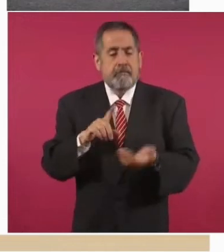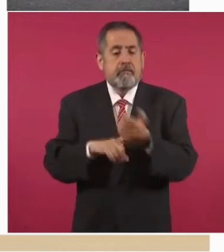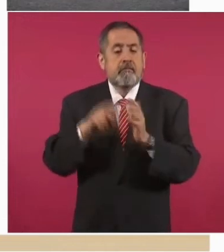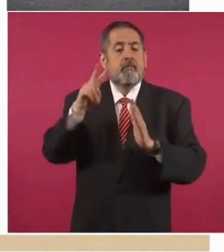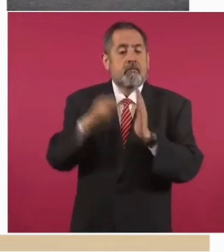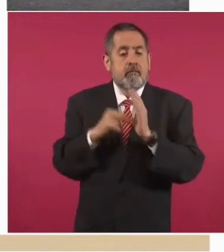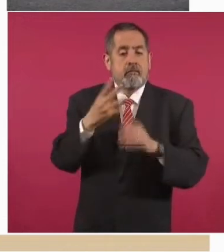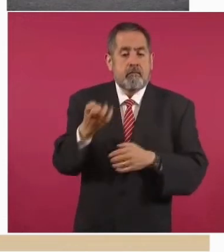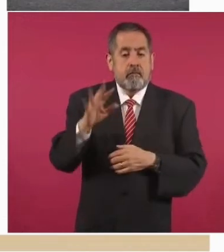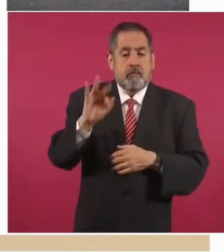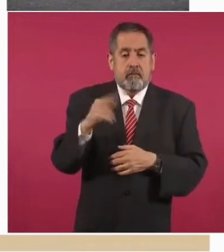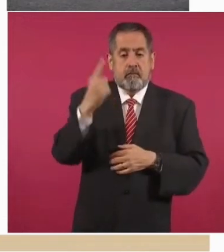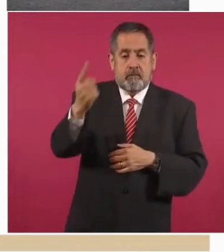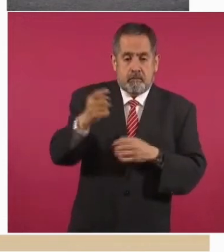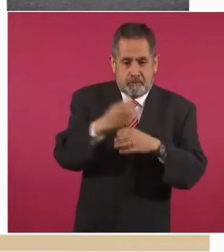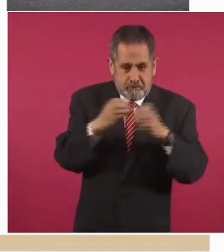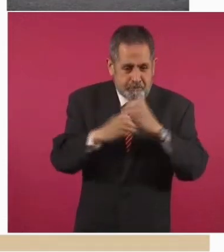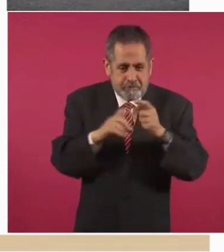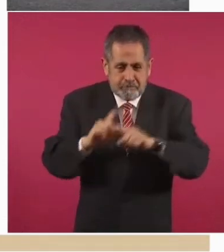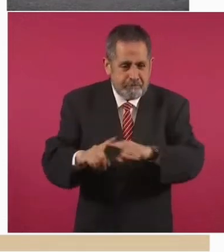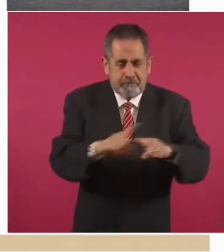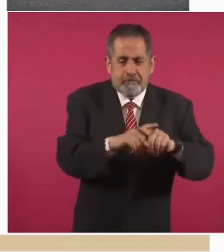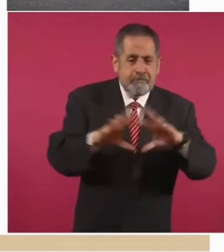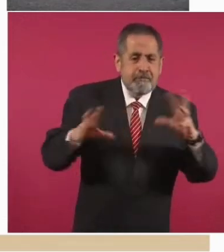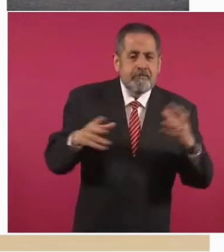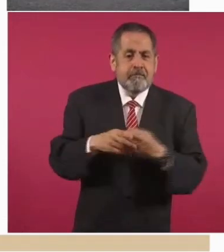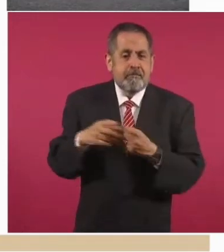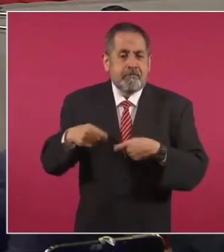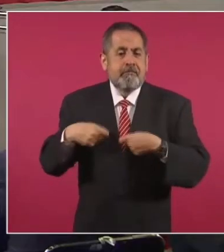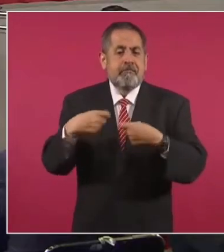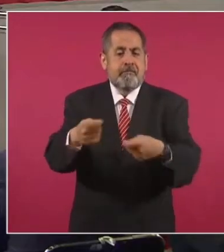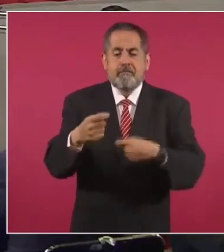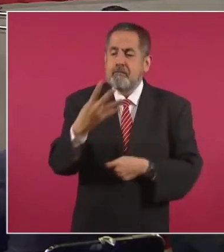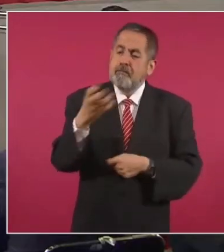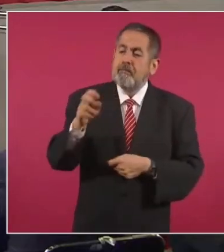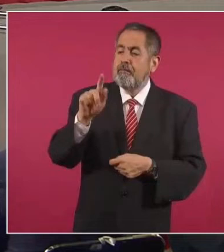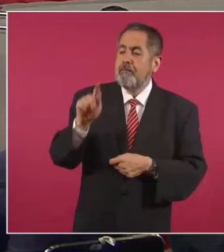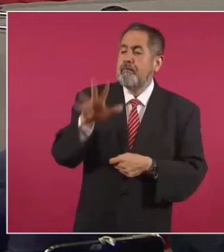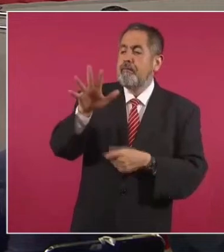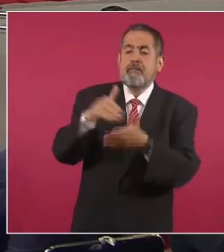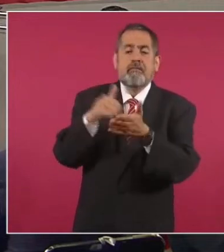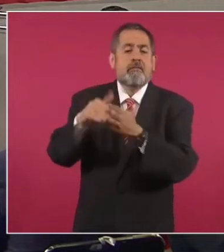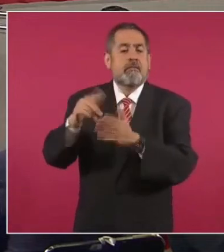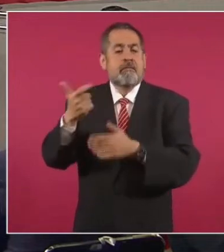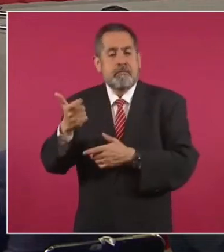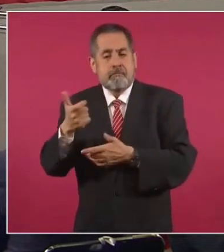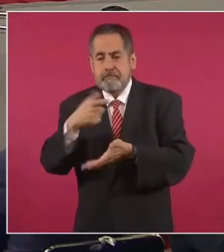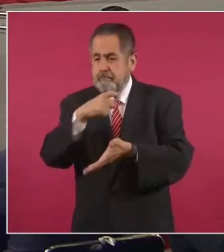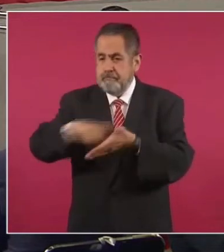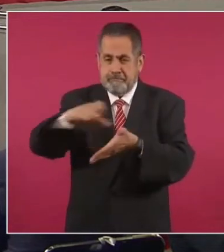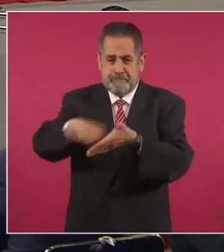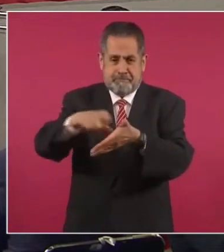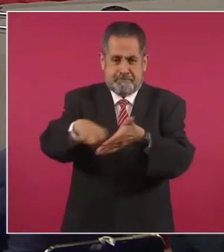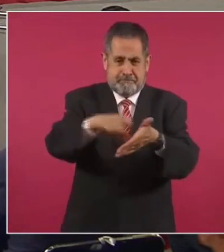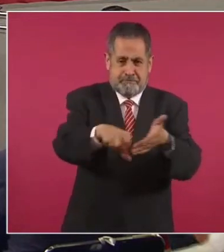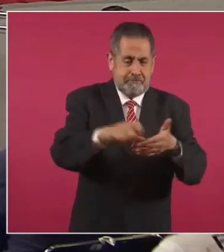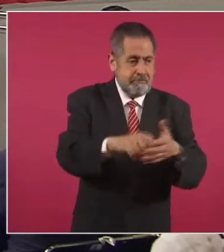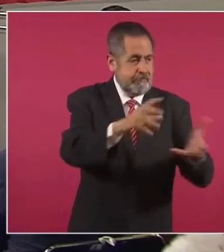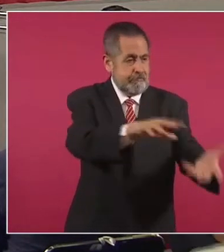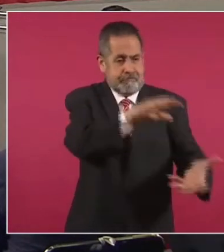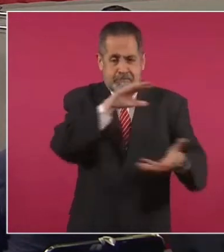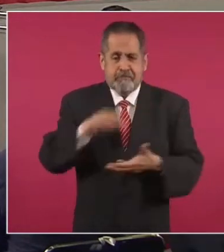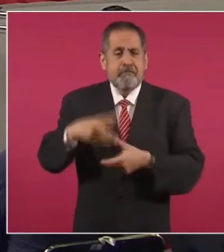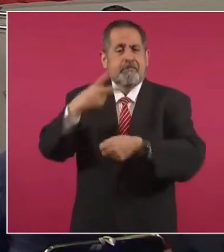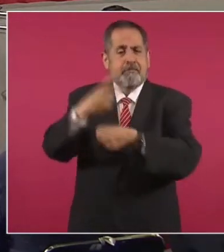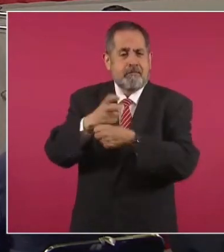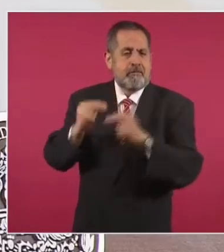2,451 piezas de equipo por un importe de 475 millones de pesos para el segundo nivel de atención. En